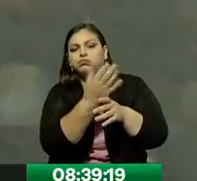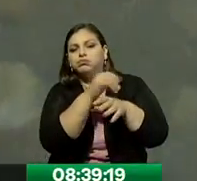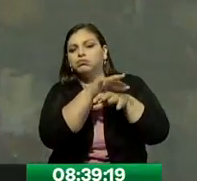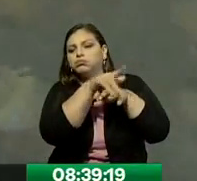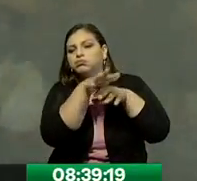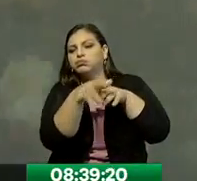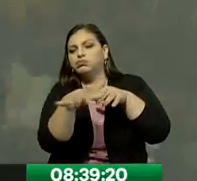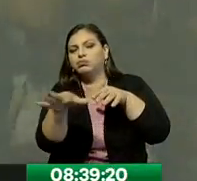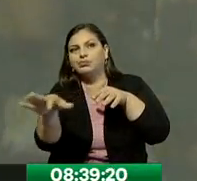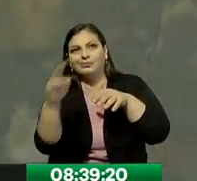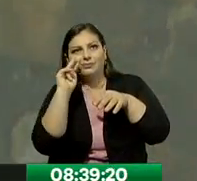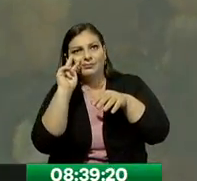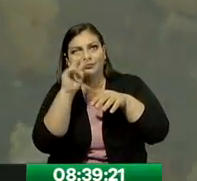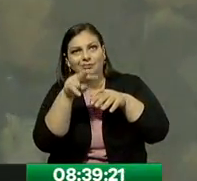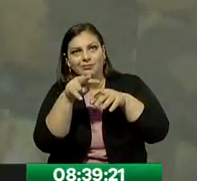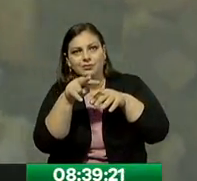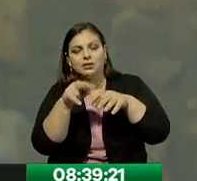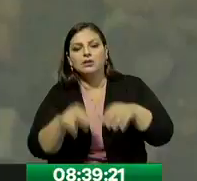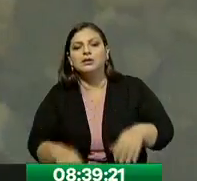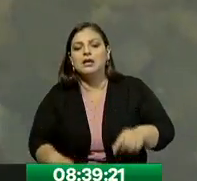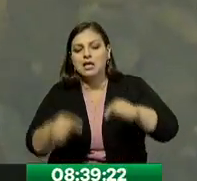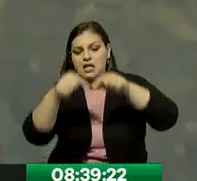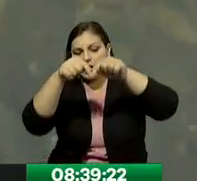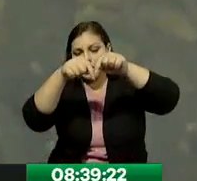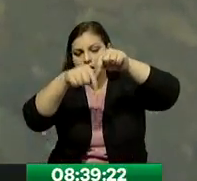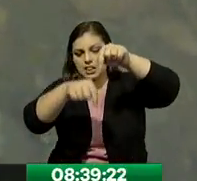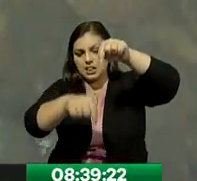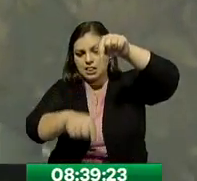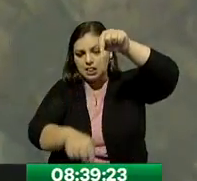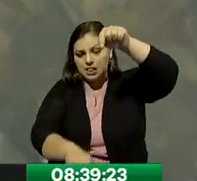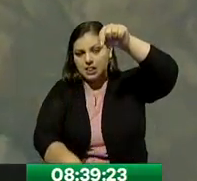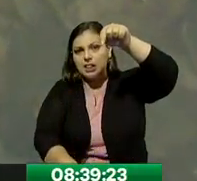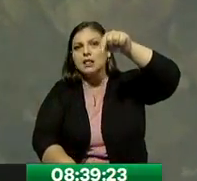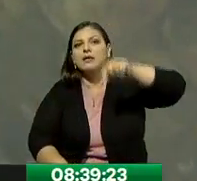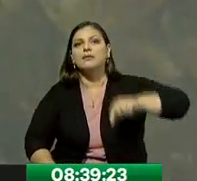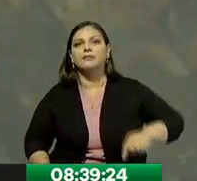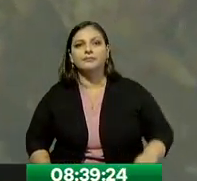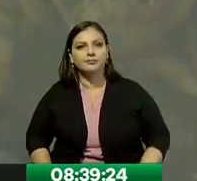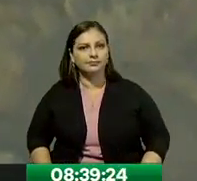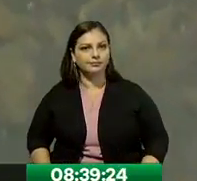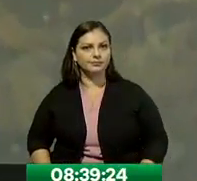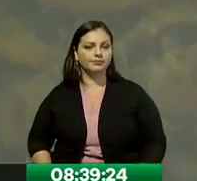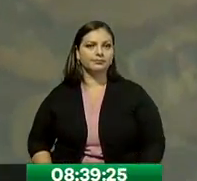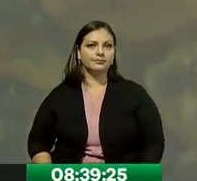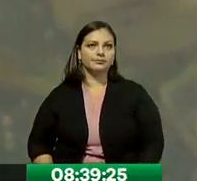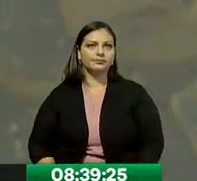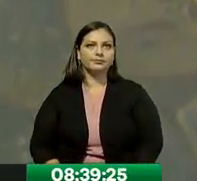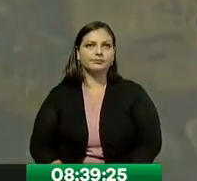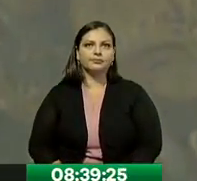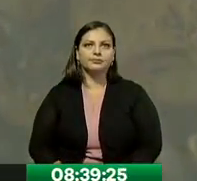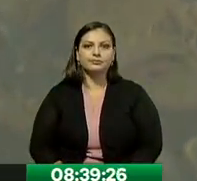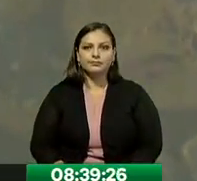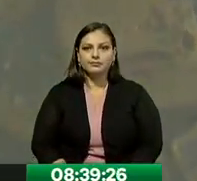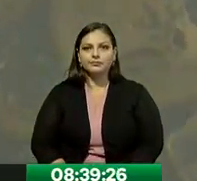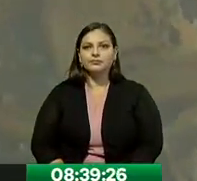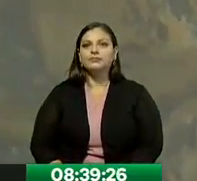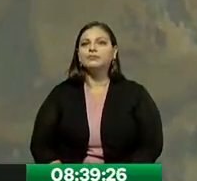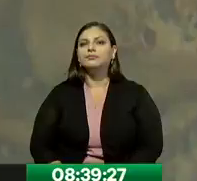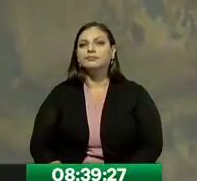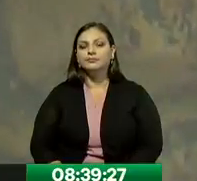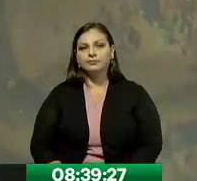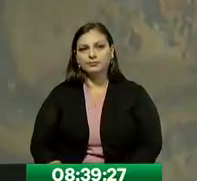menos de más de 5 metros están hay más tubería de agua potable donde esté